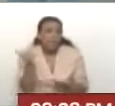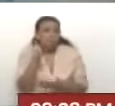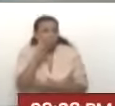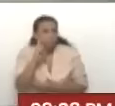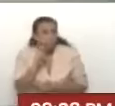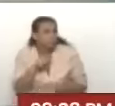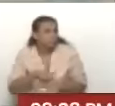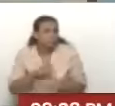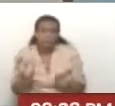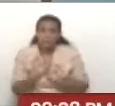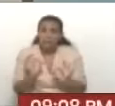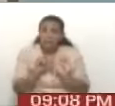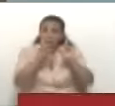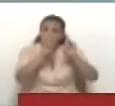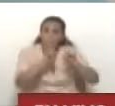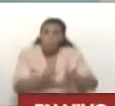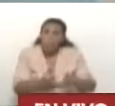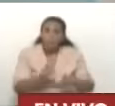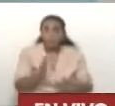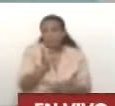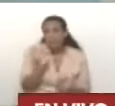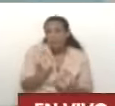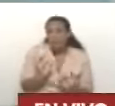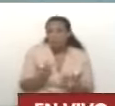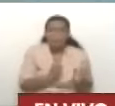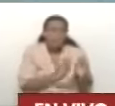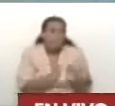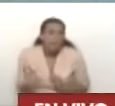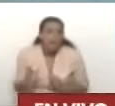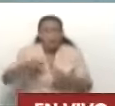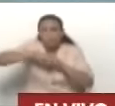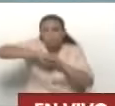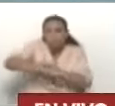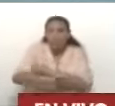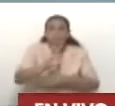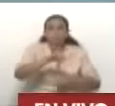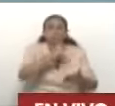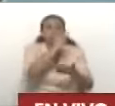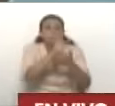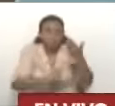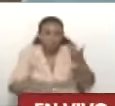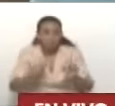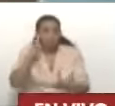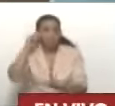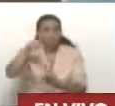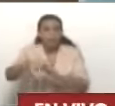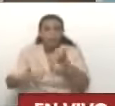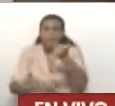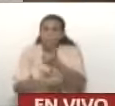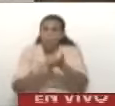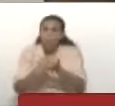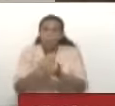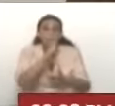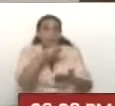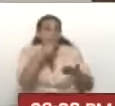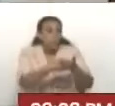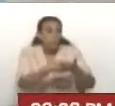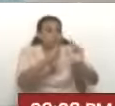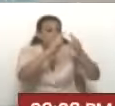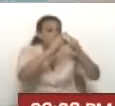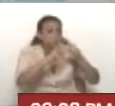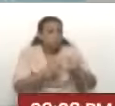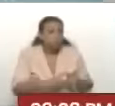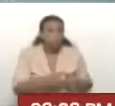en ruta materna, que todavía no estén en parto humanizado. Este CDI servirá como apoyo para la comunidad donde podemos